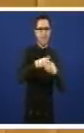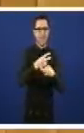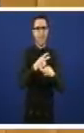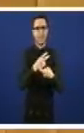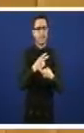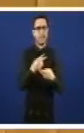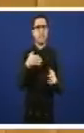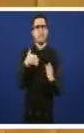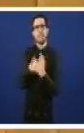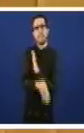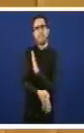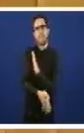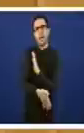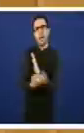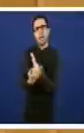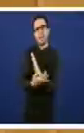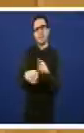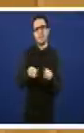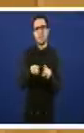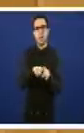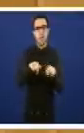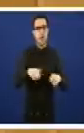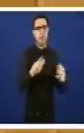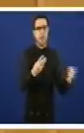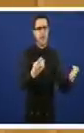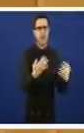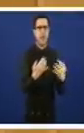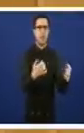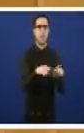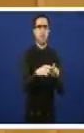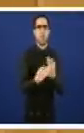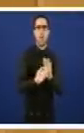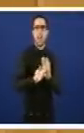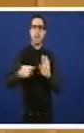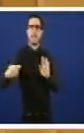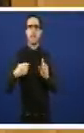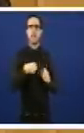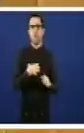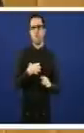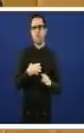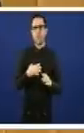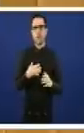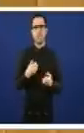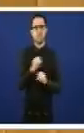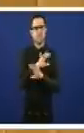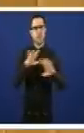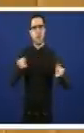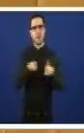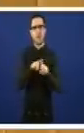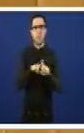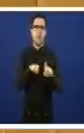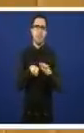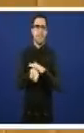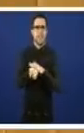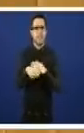menos furtar desta Cámara funcios esenciais da actividade legislativa o diálogo, a transacción